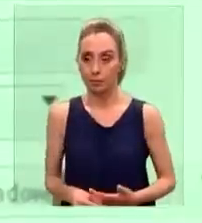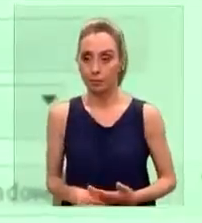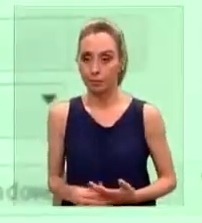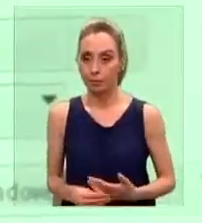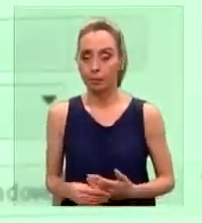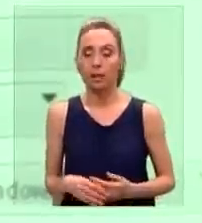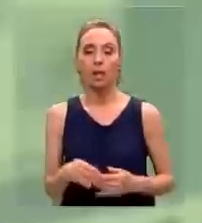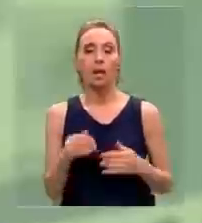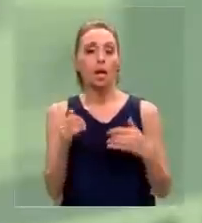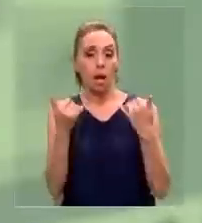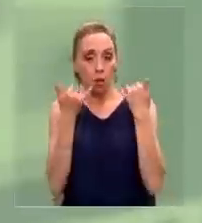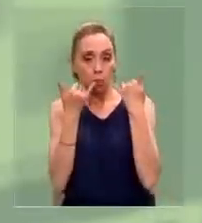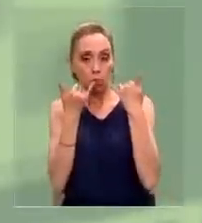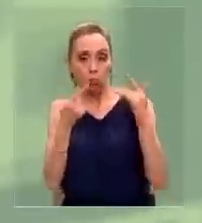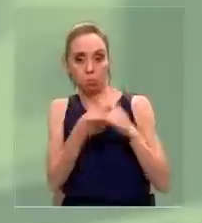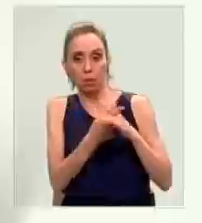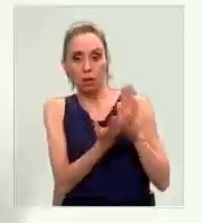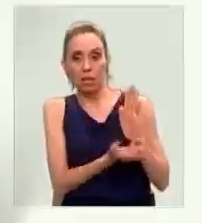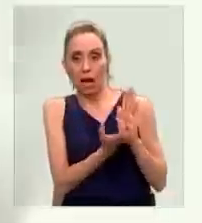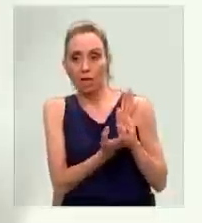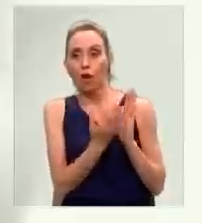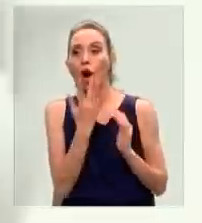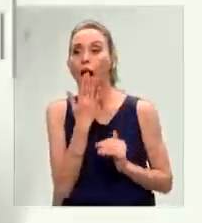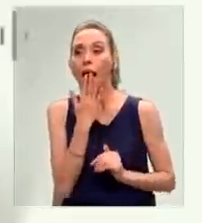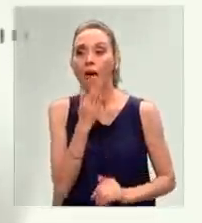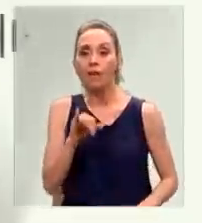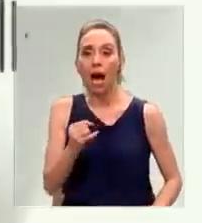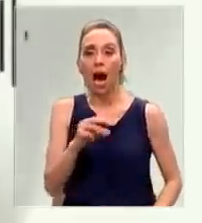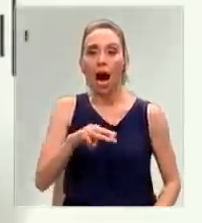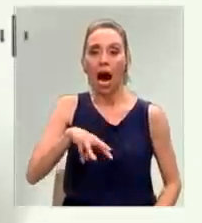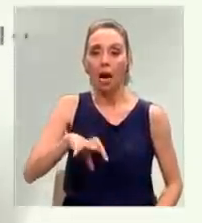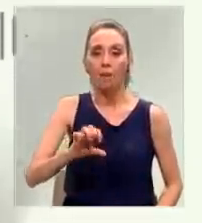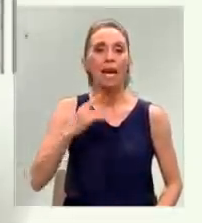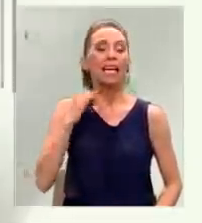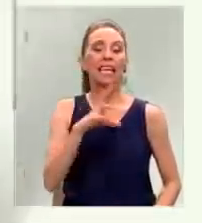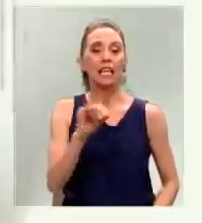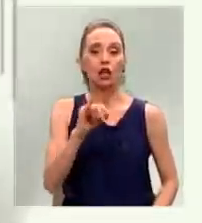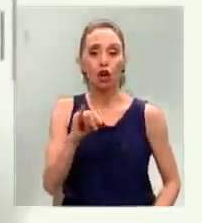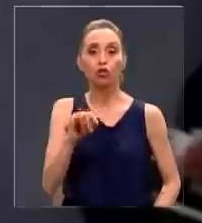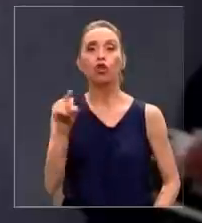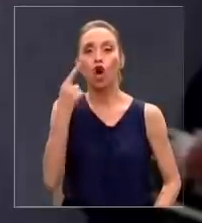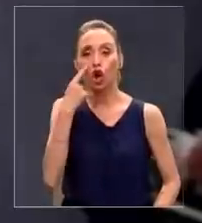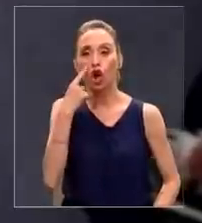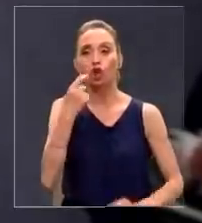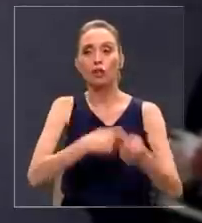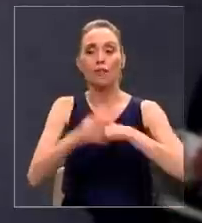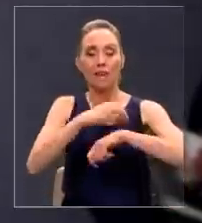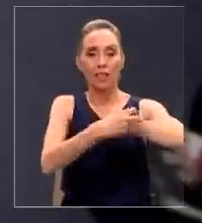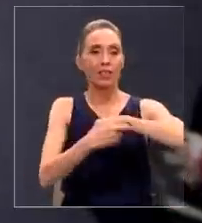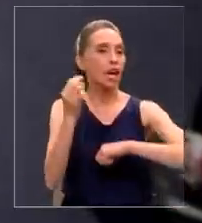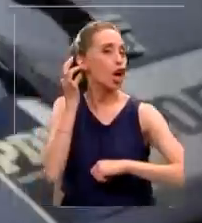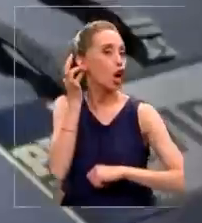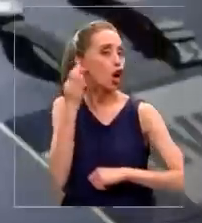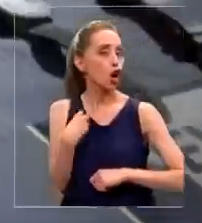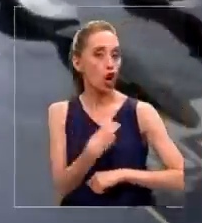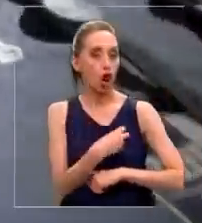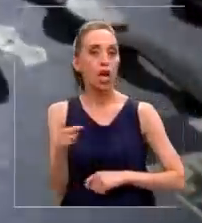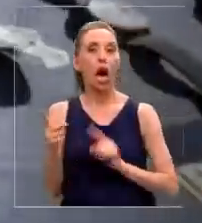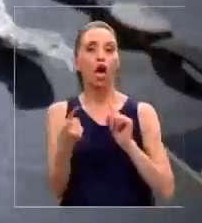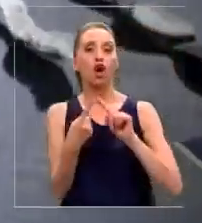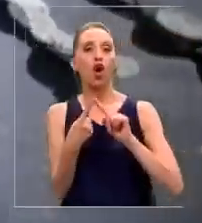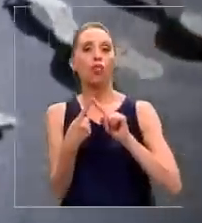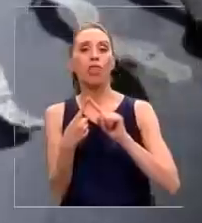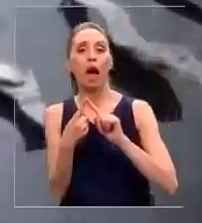una interceptación telefónica, la captan hablando con Jaime Quirós, quien es conocido entre los joyeros por sus contactos para